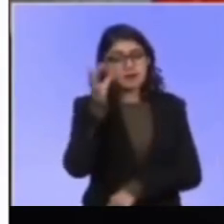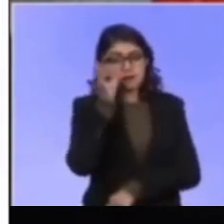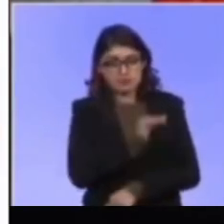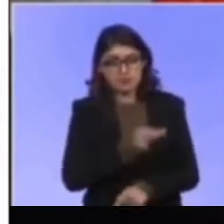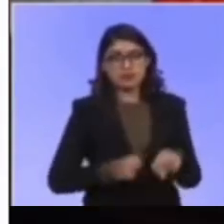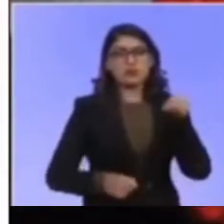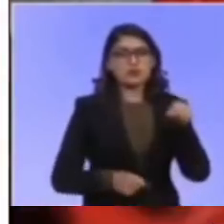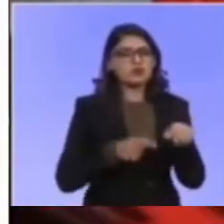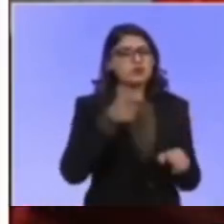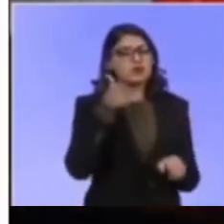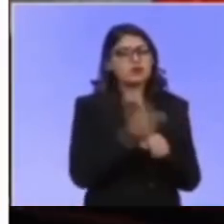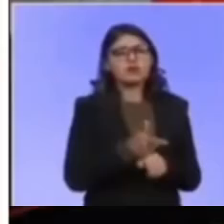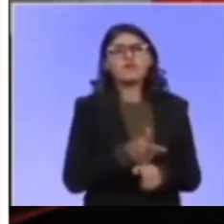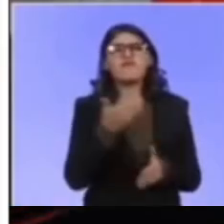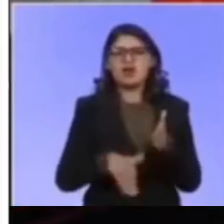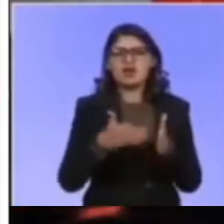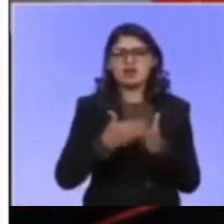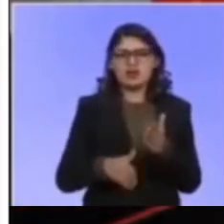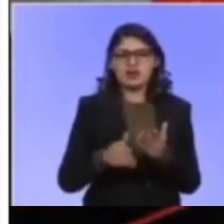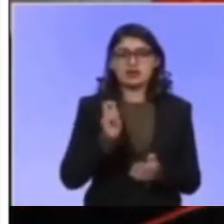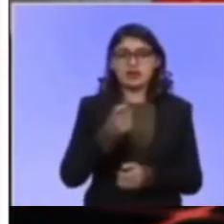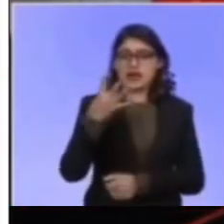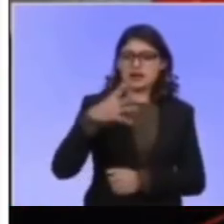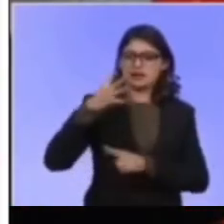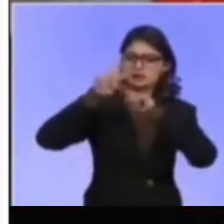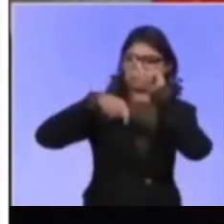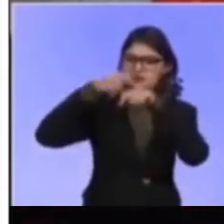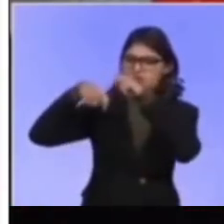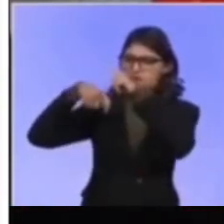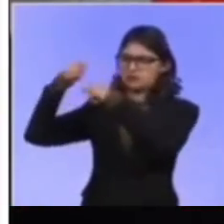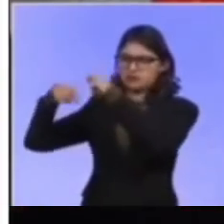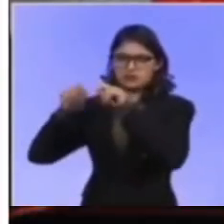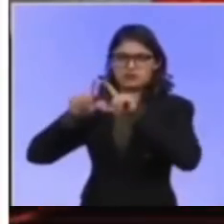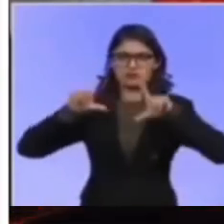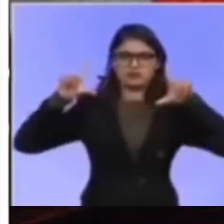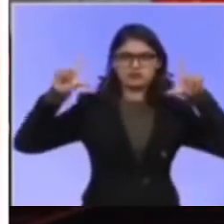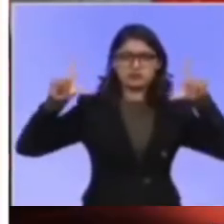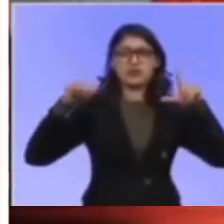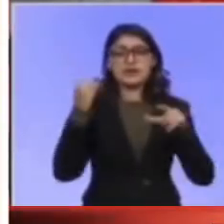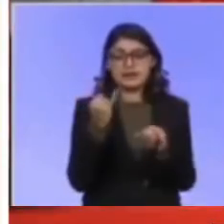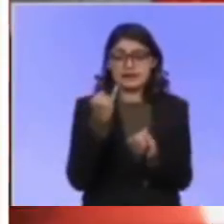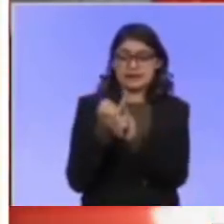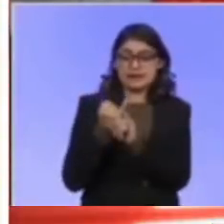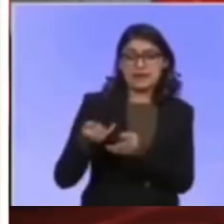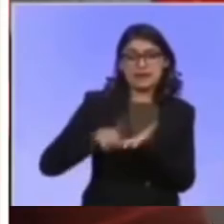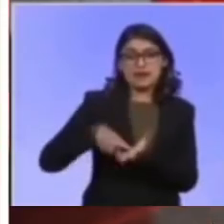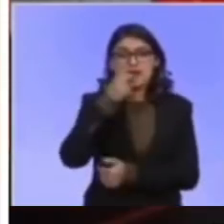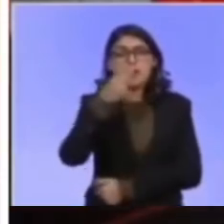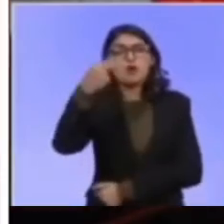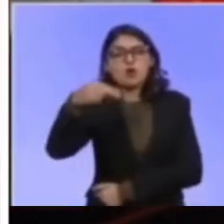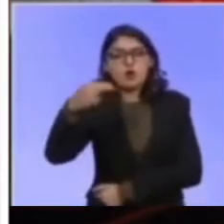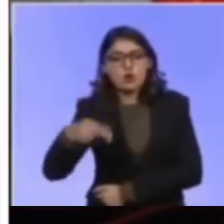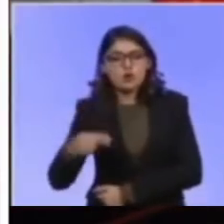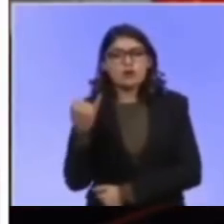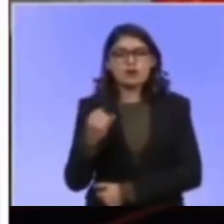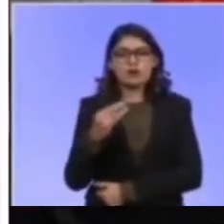detectó catorce lonas y un banner en internet en donde se aludía al nombre apellido e imagen